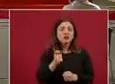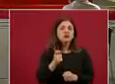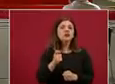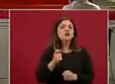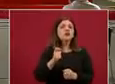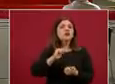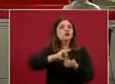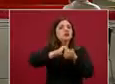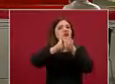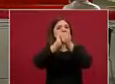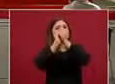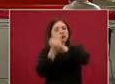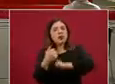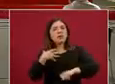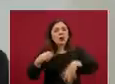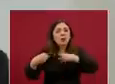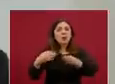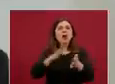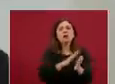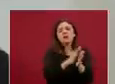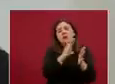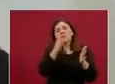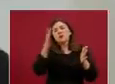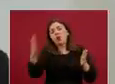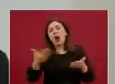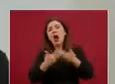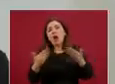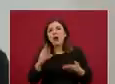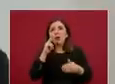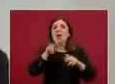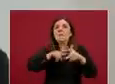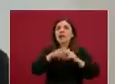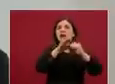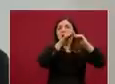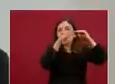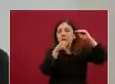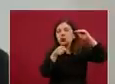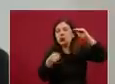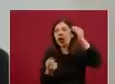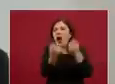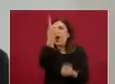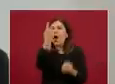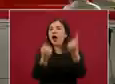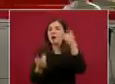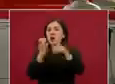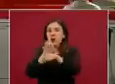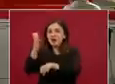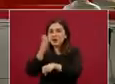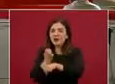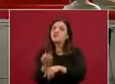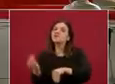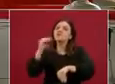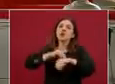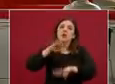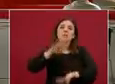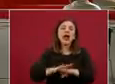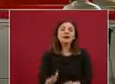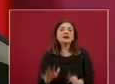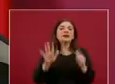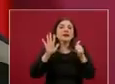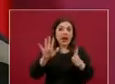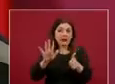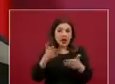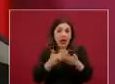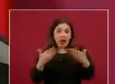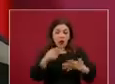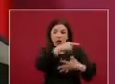la epidemia fue avanzando y empezamos a tener ya curvas descendentes en muchos estados, se integraron otros 6, son 10 y